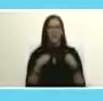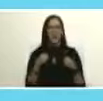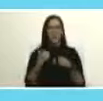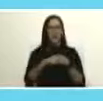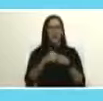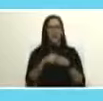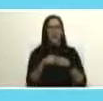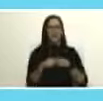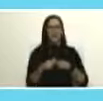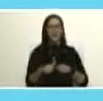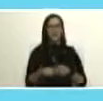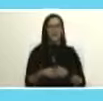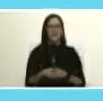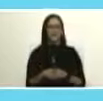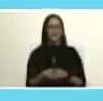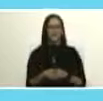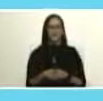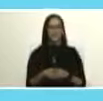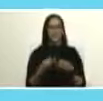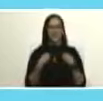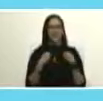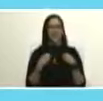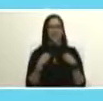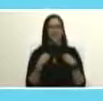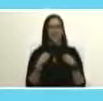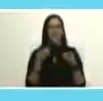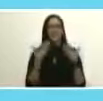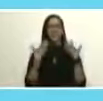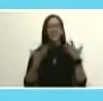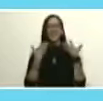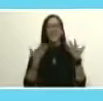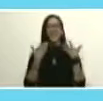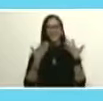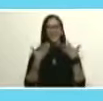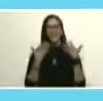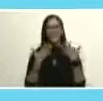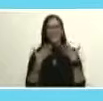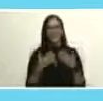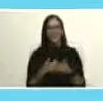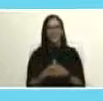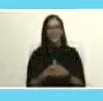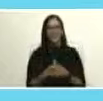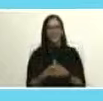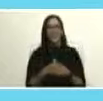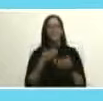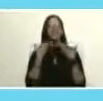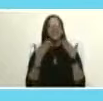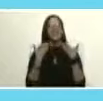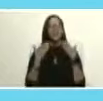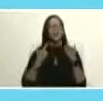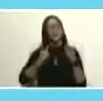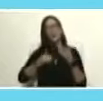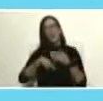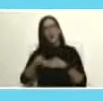Maracaibo, que viva el calor. Y del calor nos